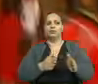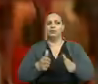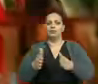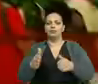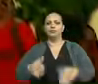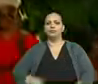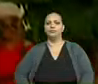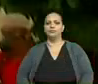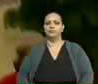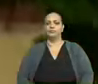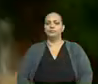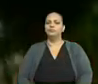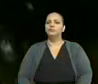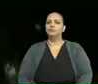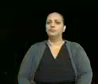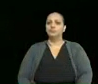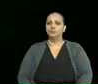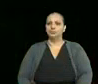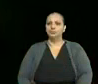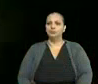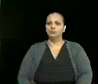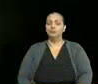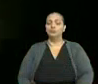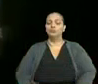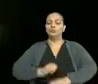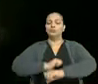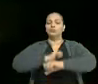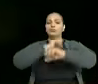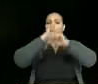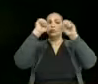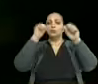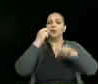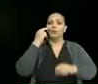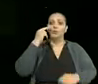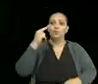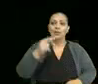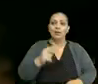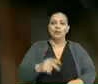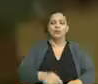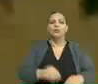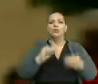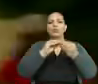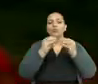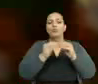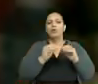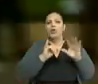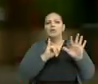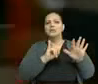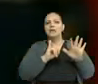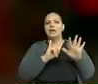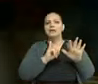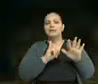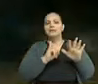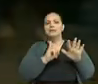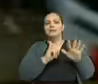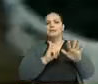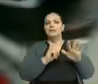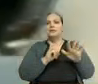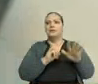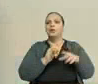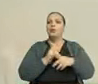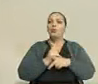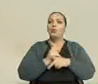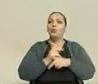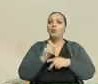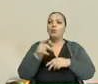ciudadanos esperando desde muy temprano. La ruta número, dice, parada número 6, la parada número 6, cuidado el carro, Martín, ahí